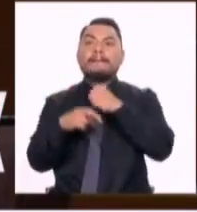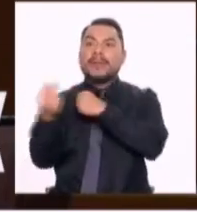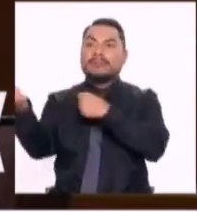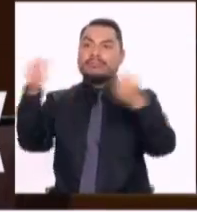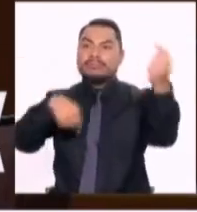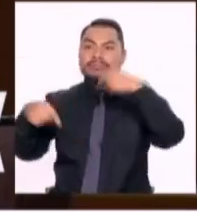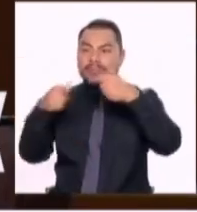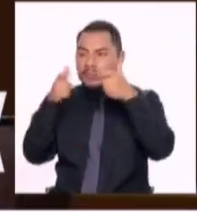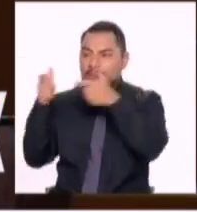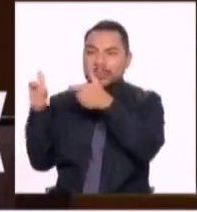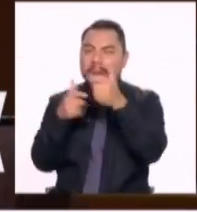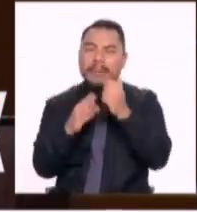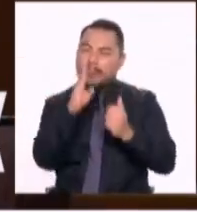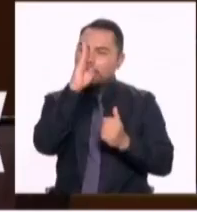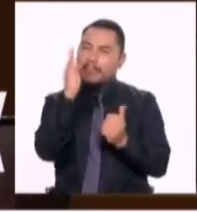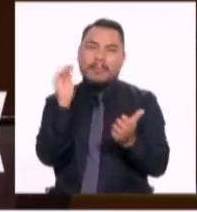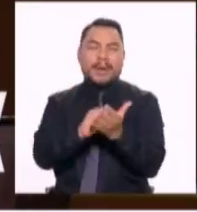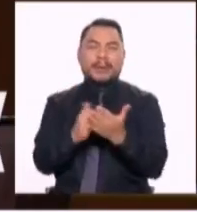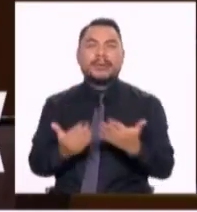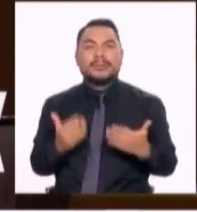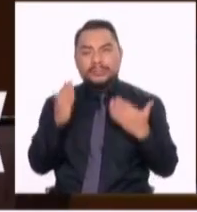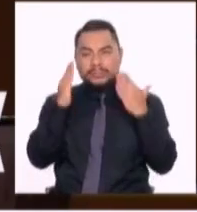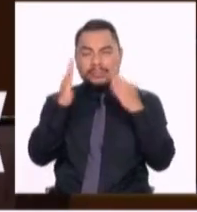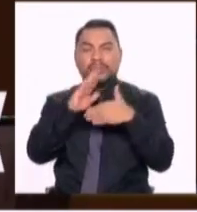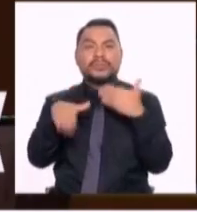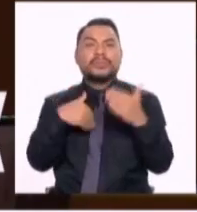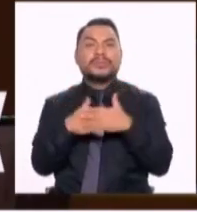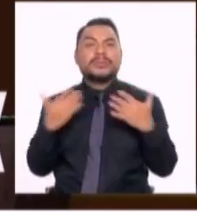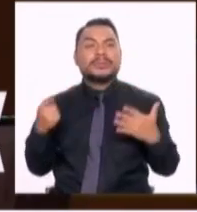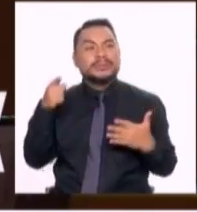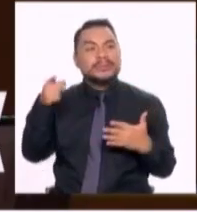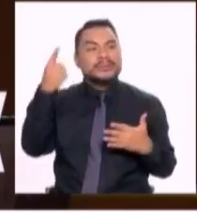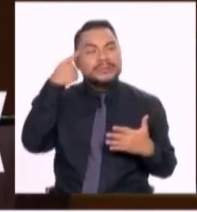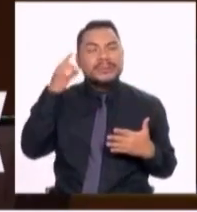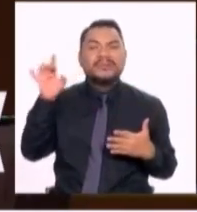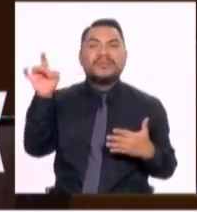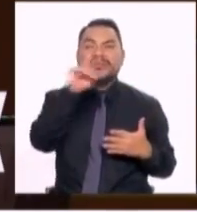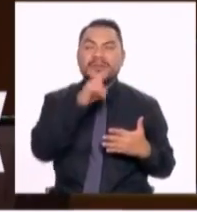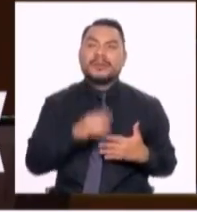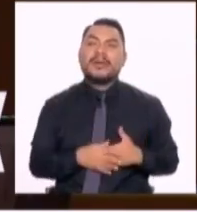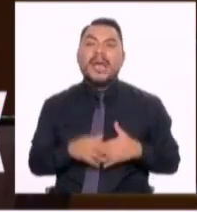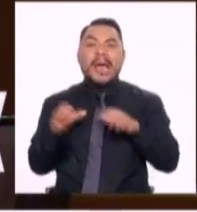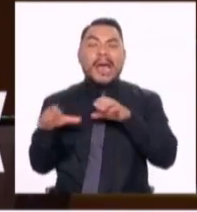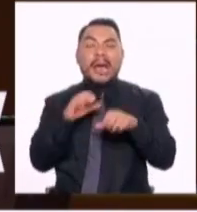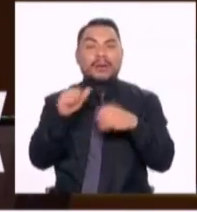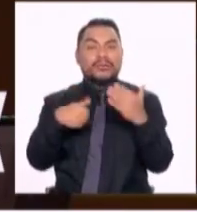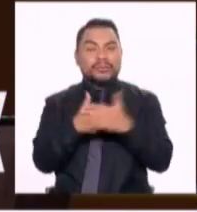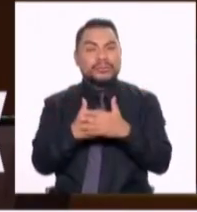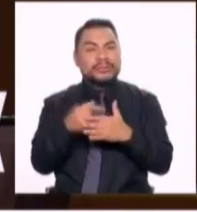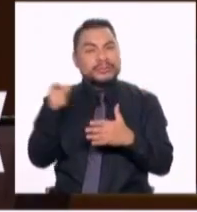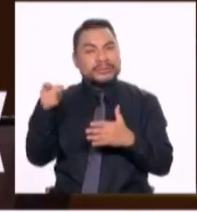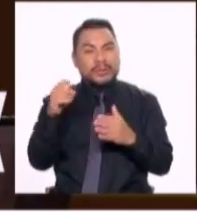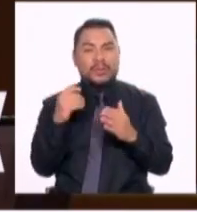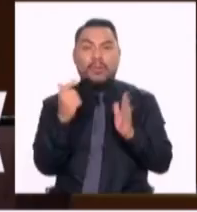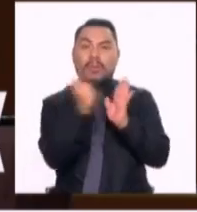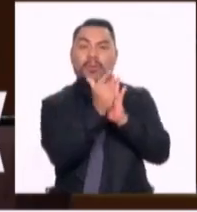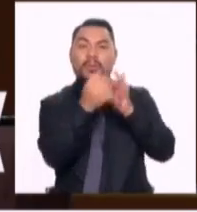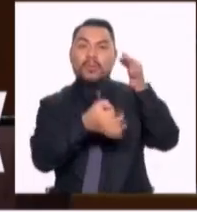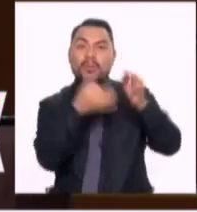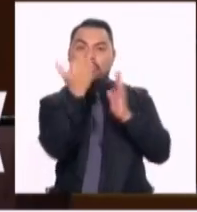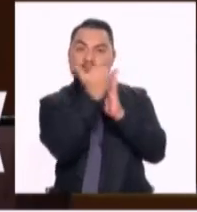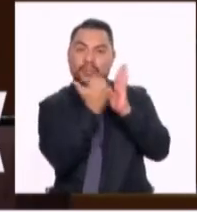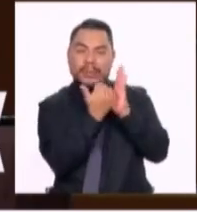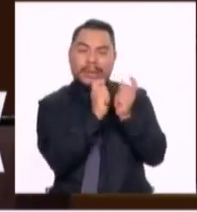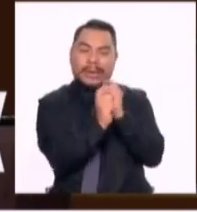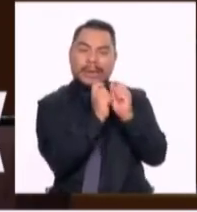de cultivo, tanto de árboles como para llevar y cultivos para hacer industria.